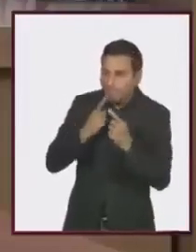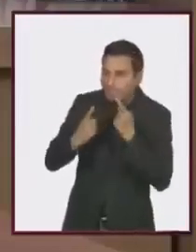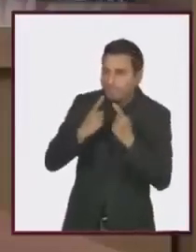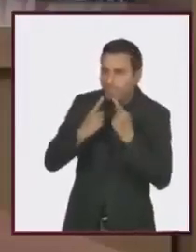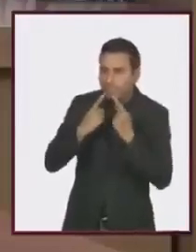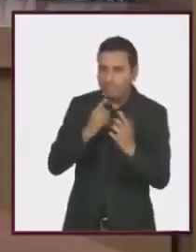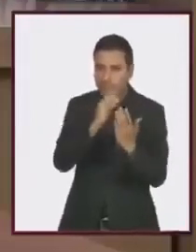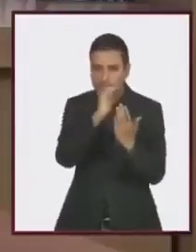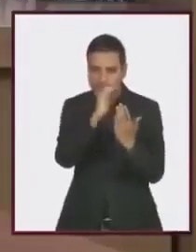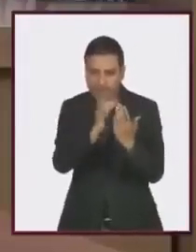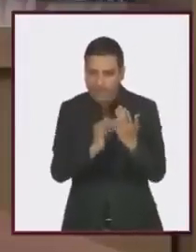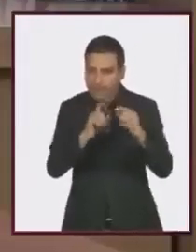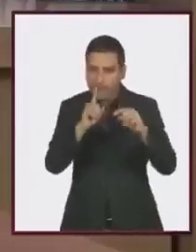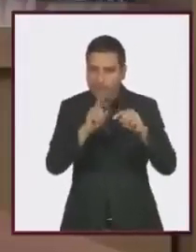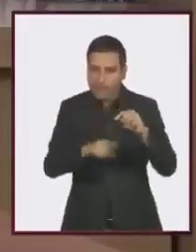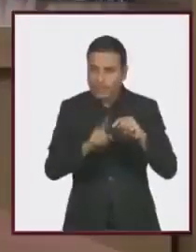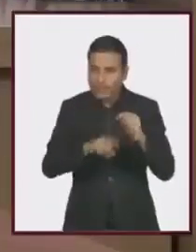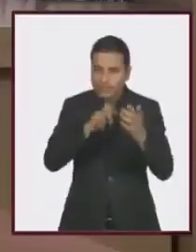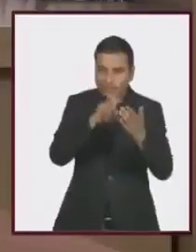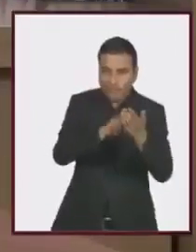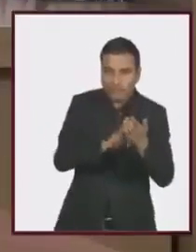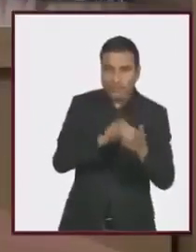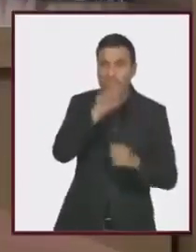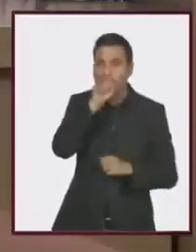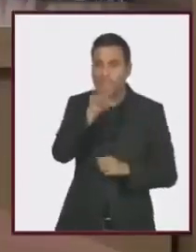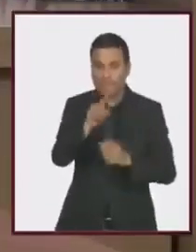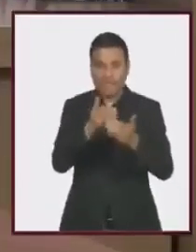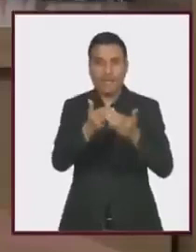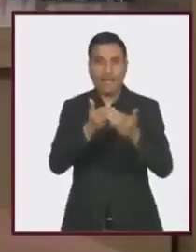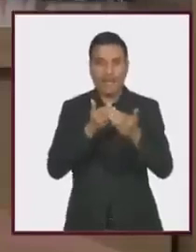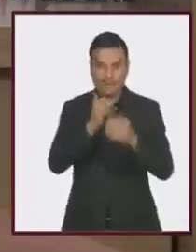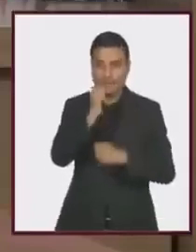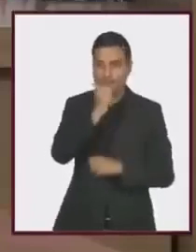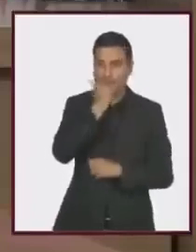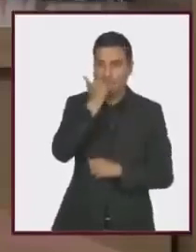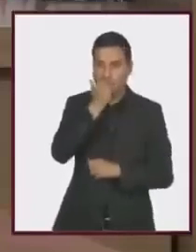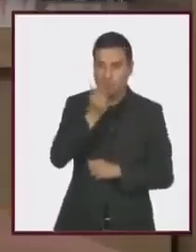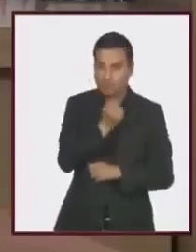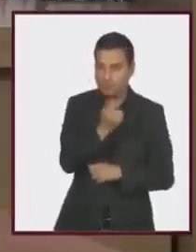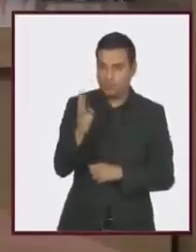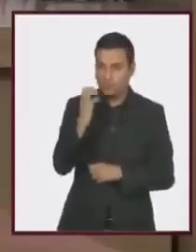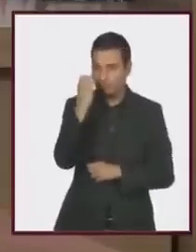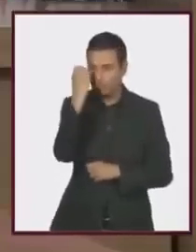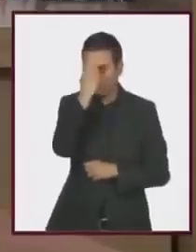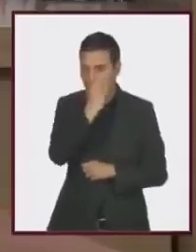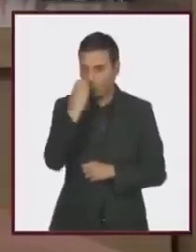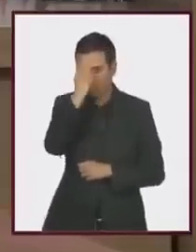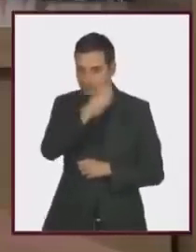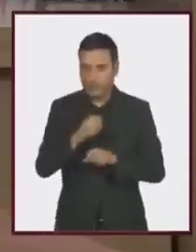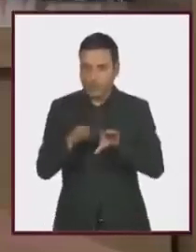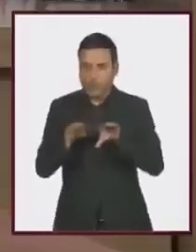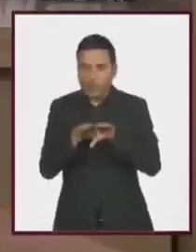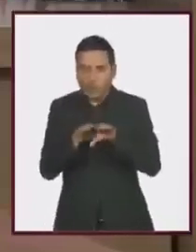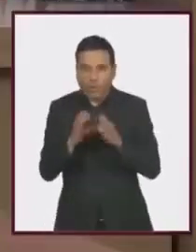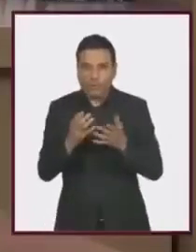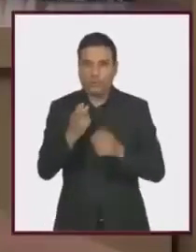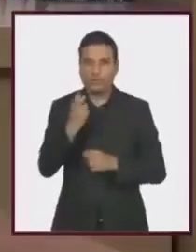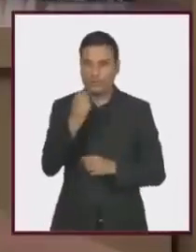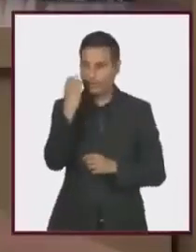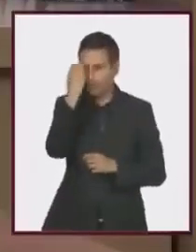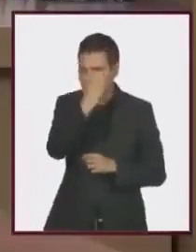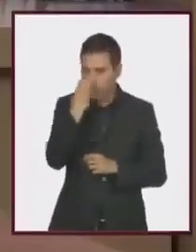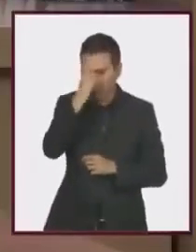nuestros alumnos, en qué proceso de desarrollo de aprendizaje se encuentran, y también de la comunidad, de cuáles son las